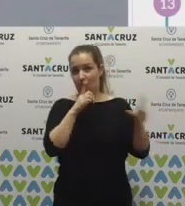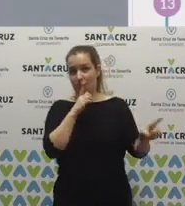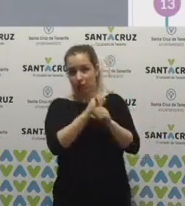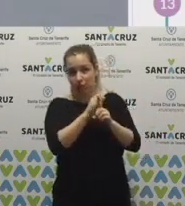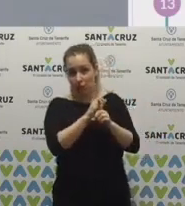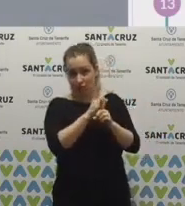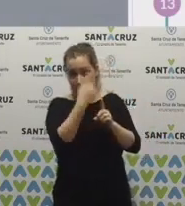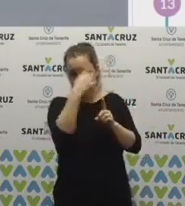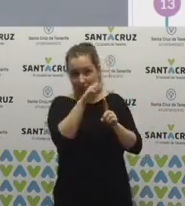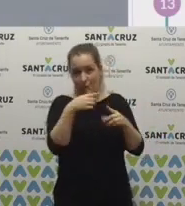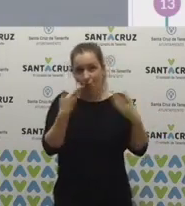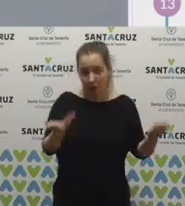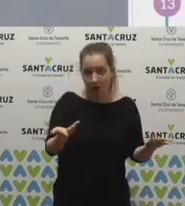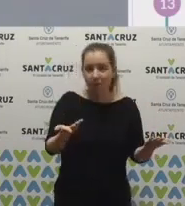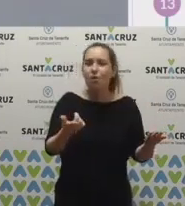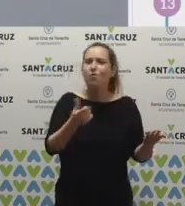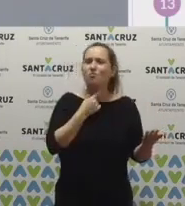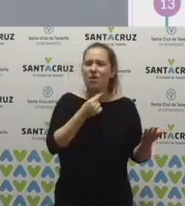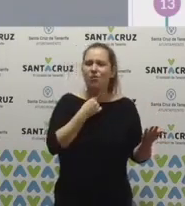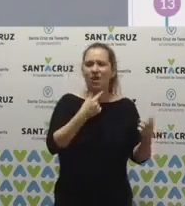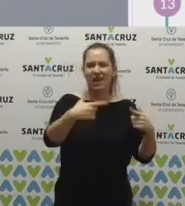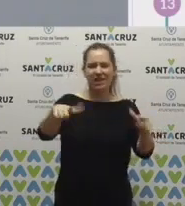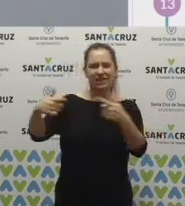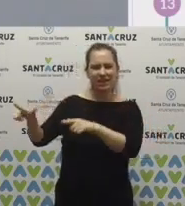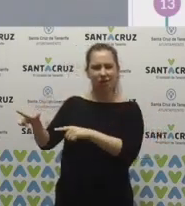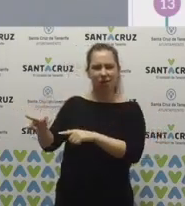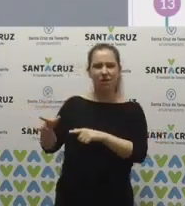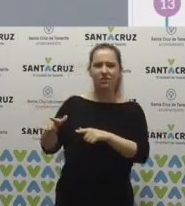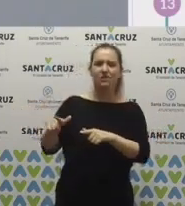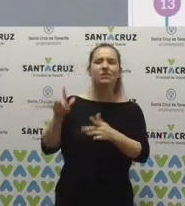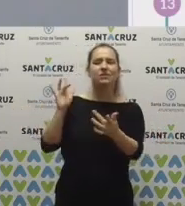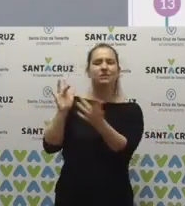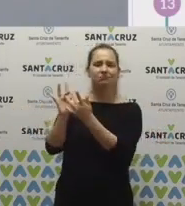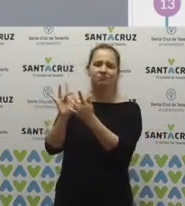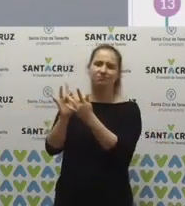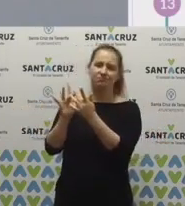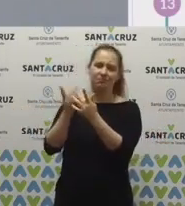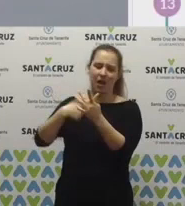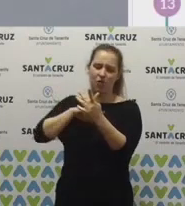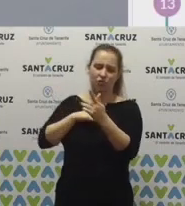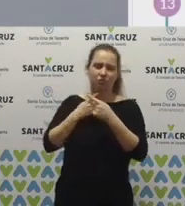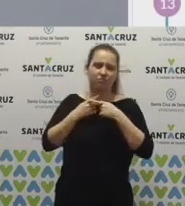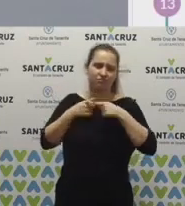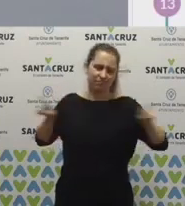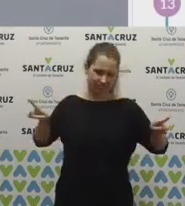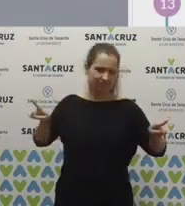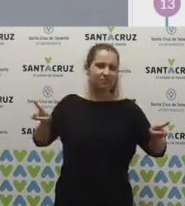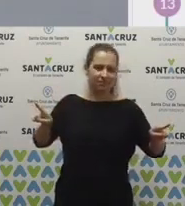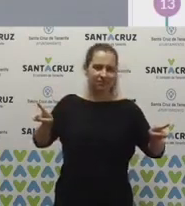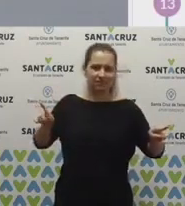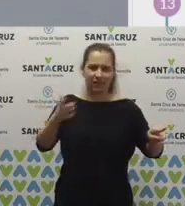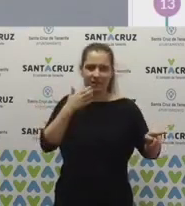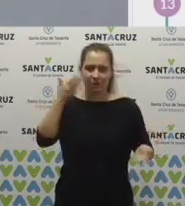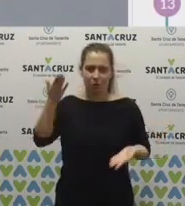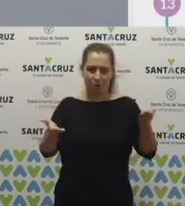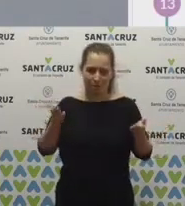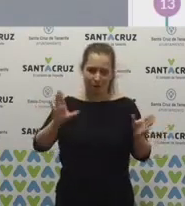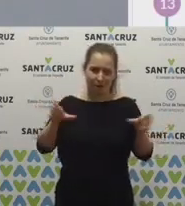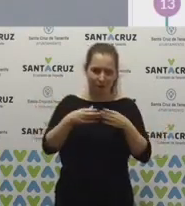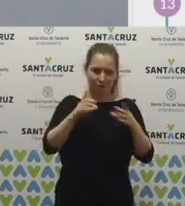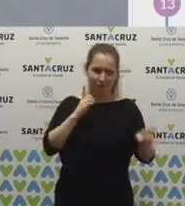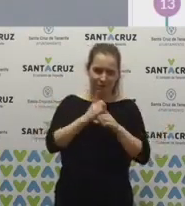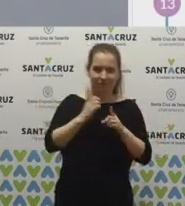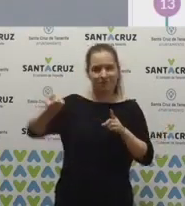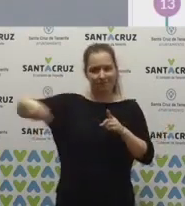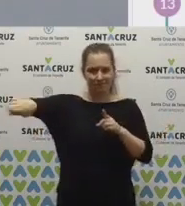gustaría que el trato que diéramos a los distintos sectores de la ciudad fuera otro distinto al que nos dan a los partidos de la oposición y aquí